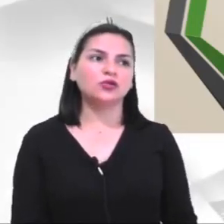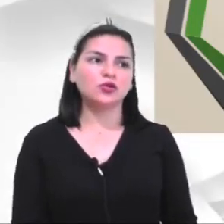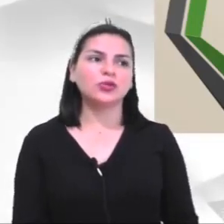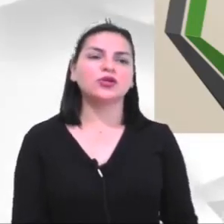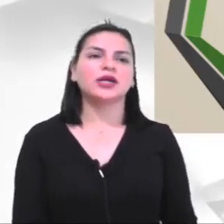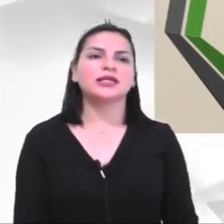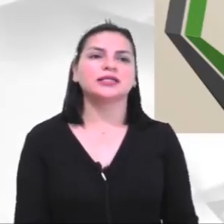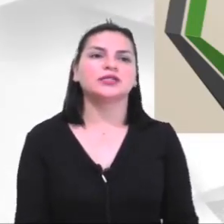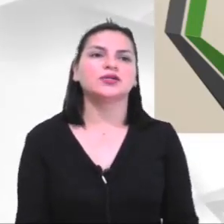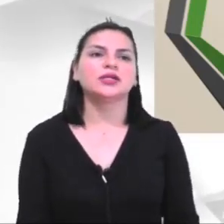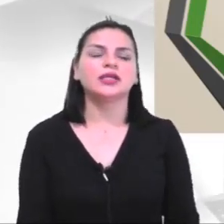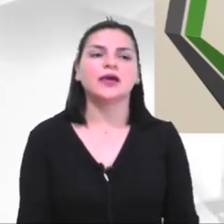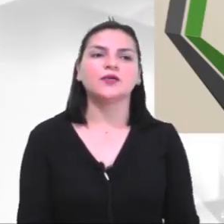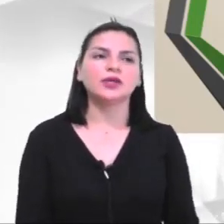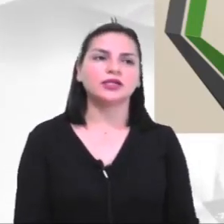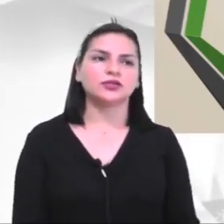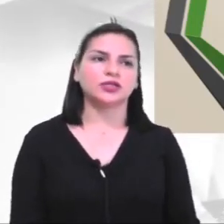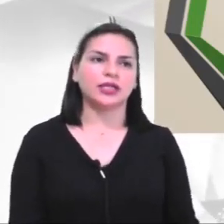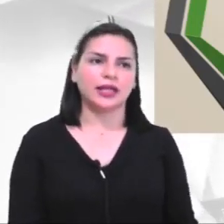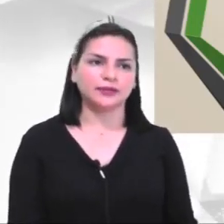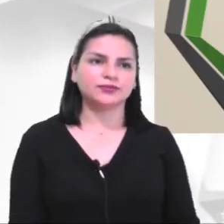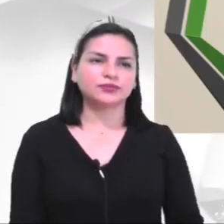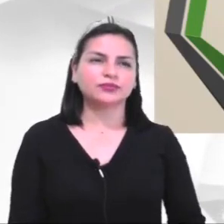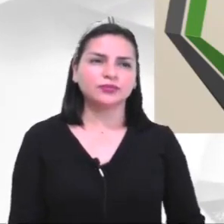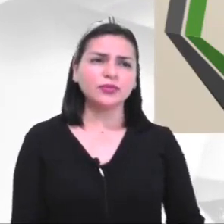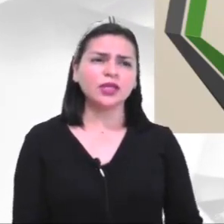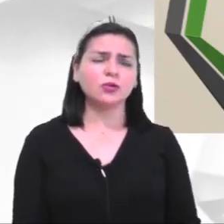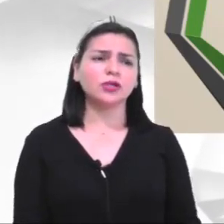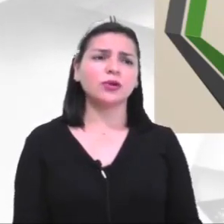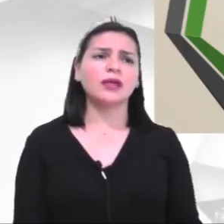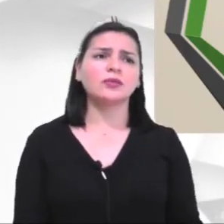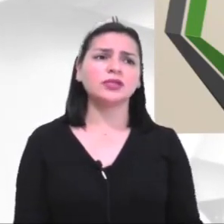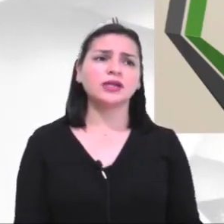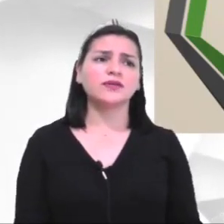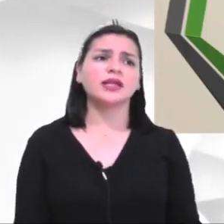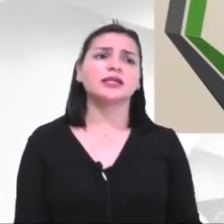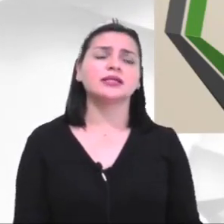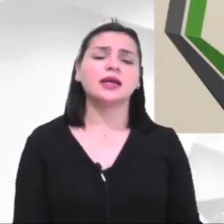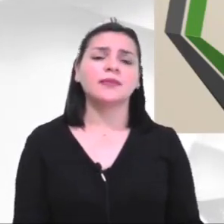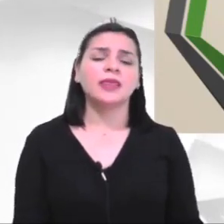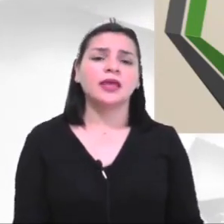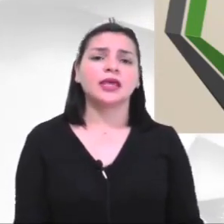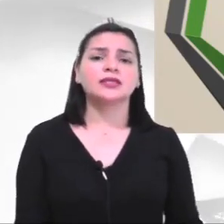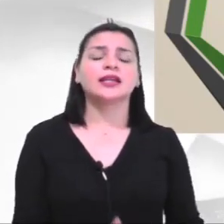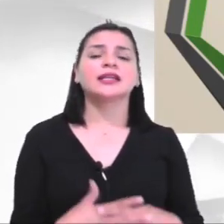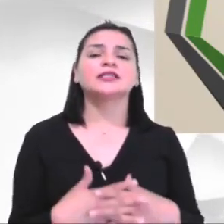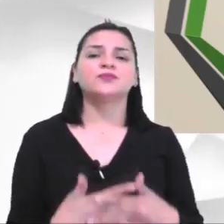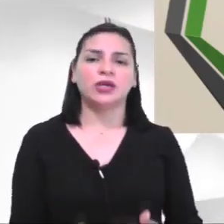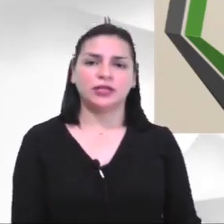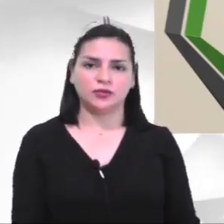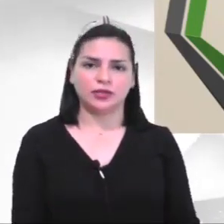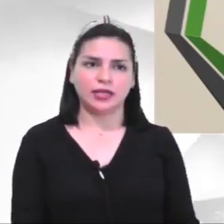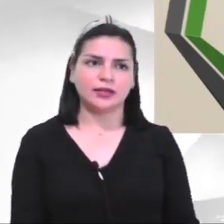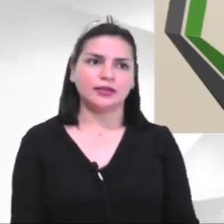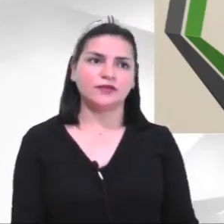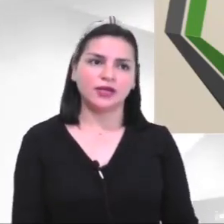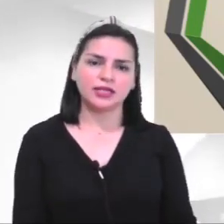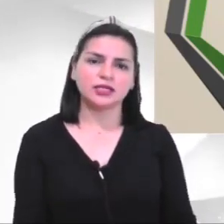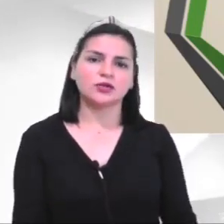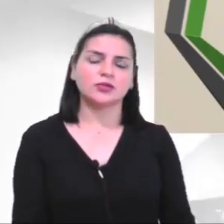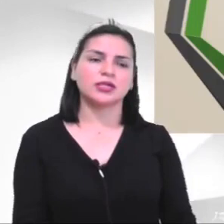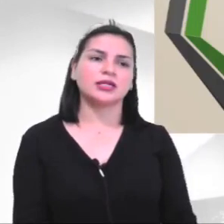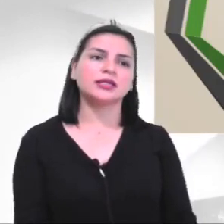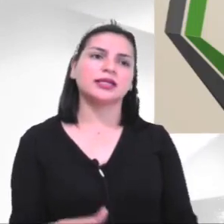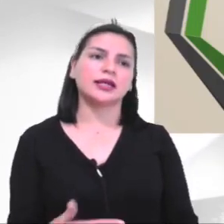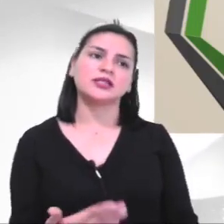personas, grupos y organizaciones en una sociedad. Cuando hablamos de deferencia, es el respeto, ¿verdad?